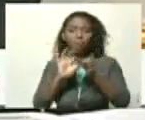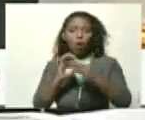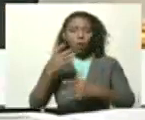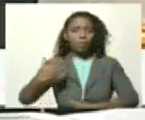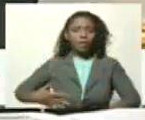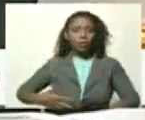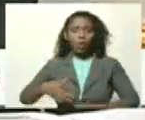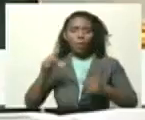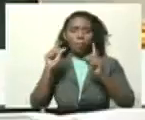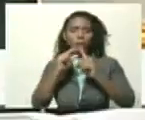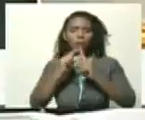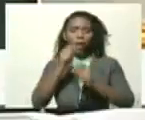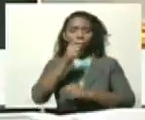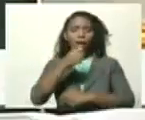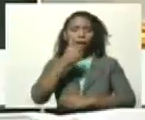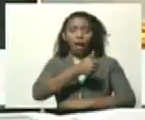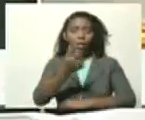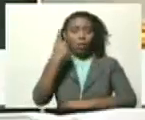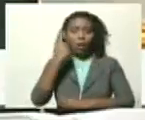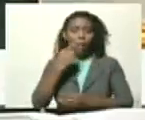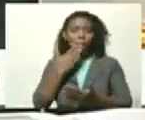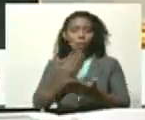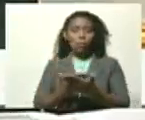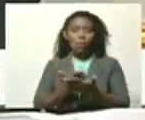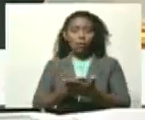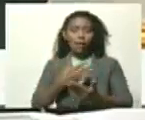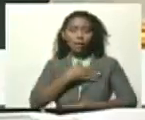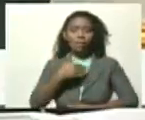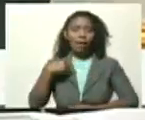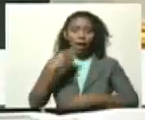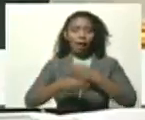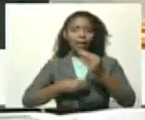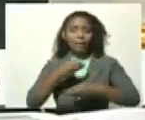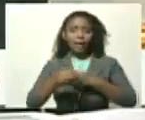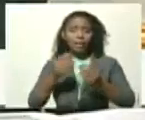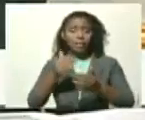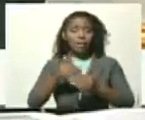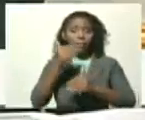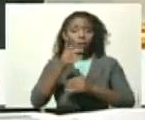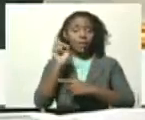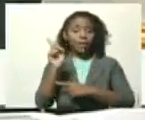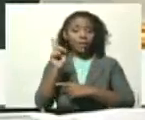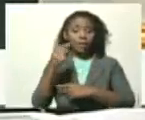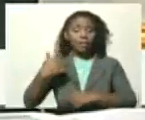palabra por cada una de las propuestas que se quieran hacer. Y después de